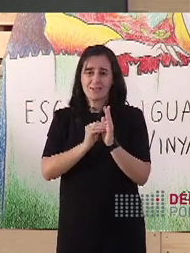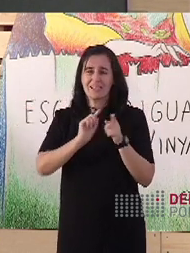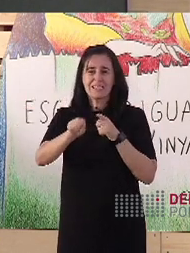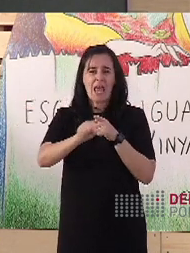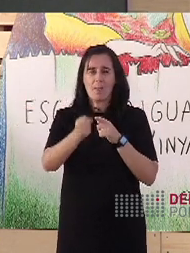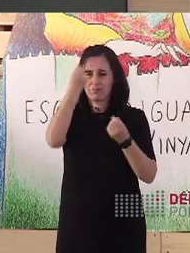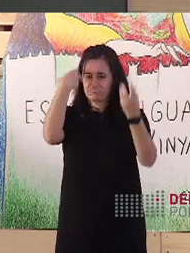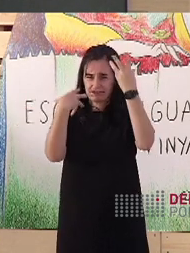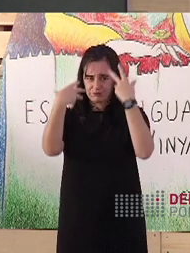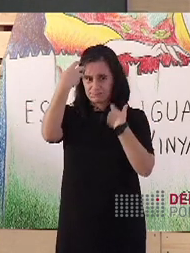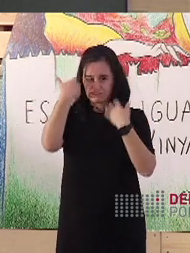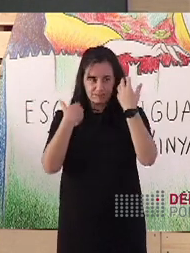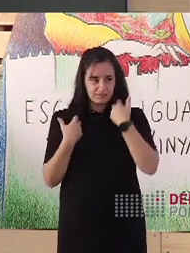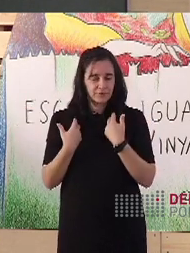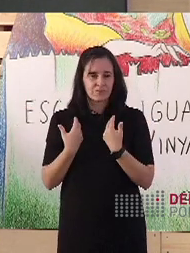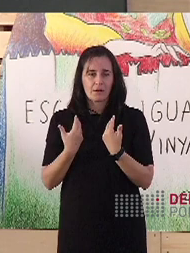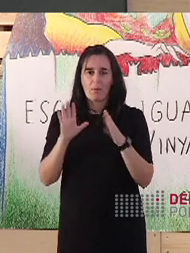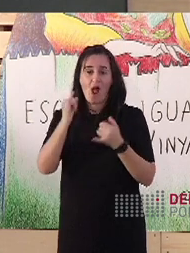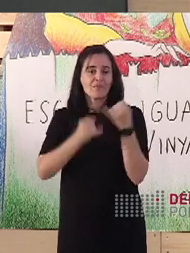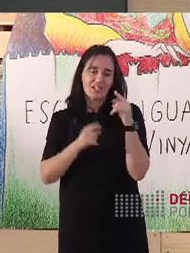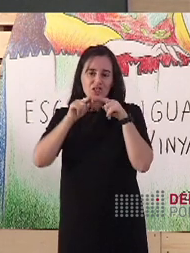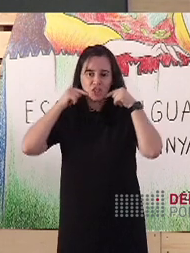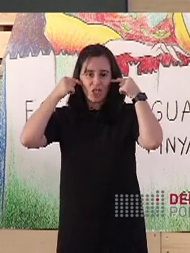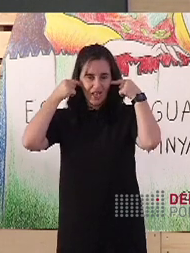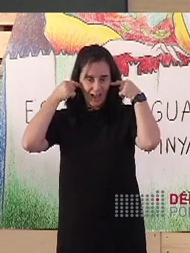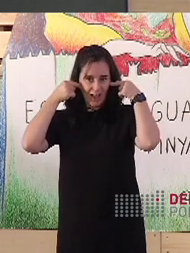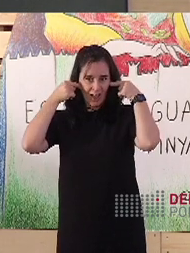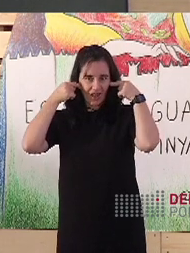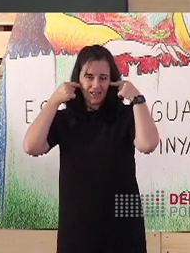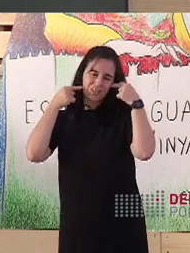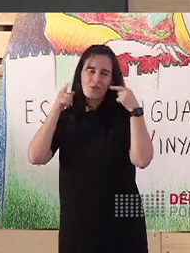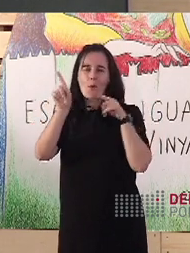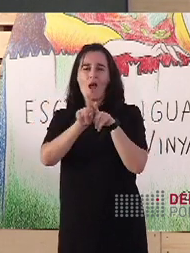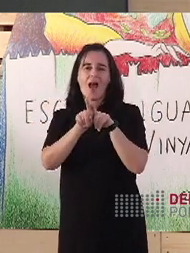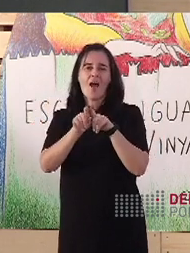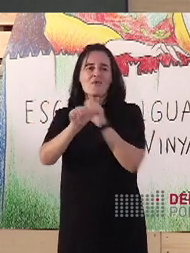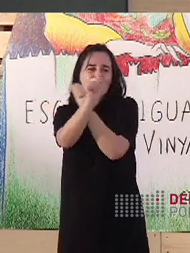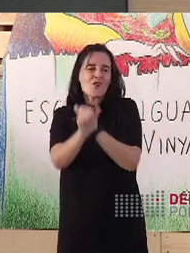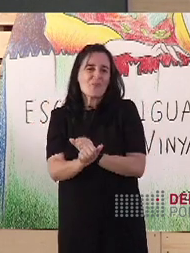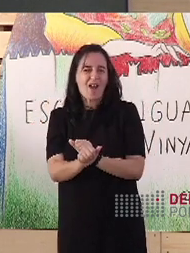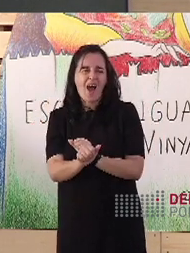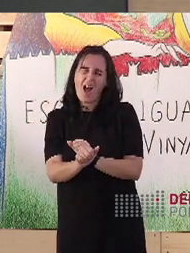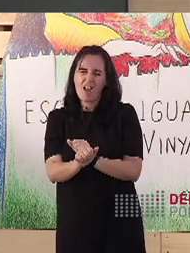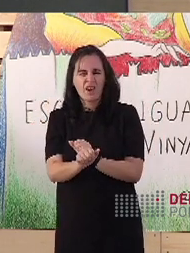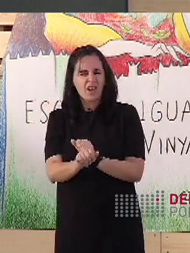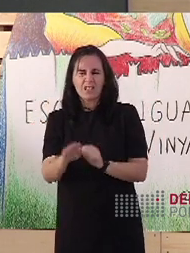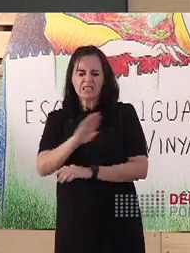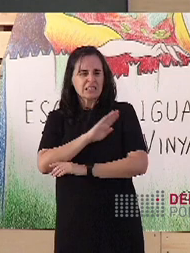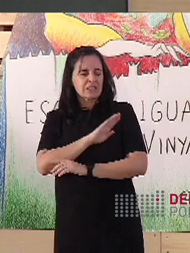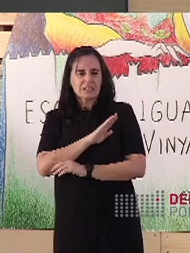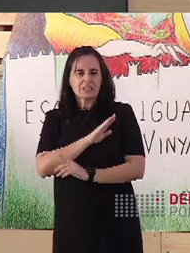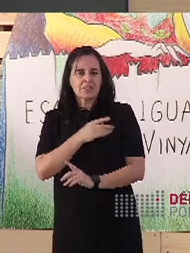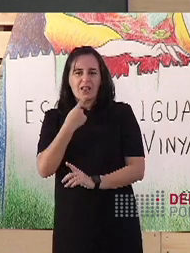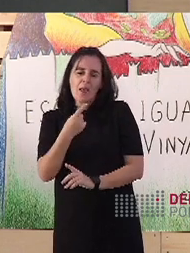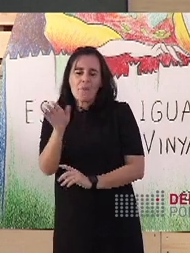invisibilizada, pero ella sonríe al final. De esa manera tan macabra y tan perversa nos dicen que todo lo que ha pasado ahí, punto número uno, estaba